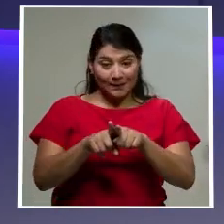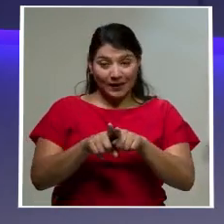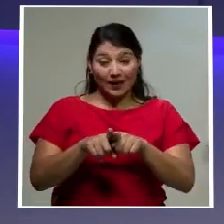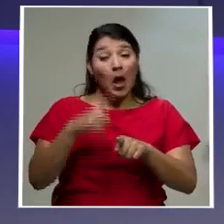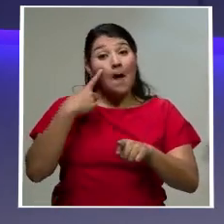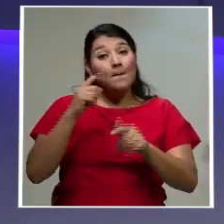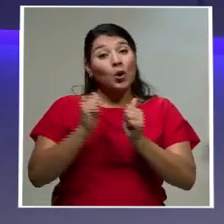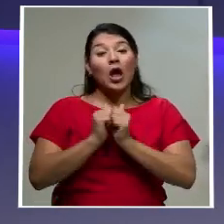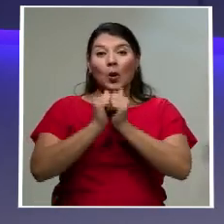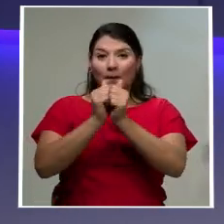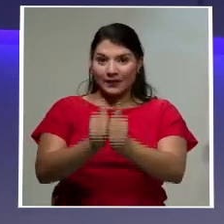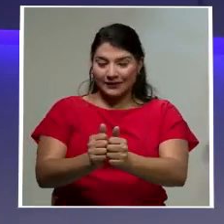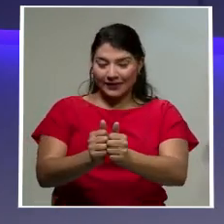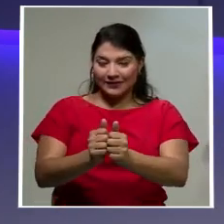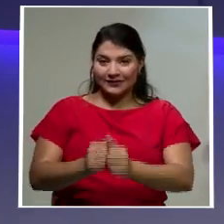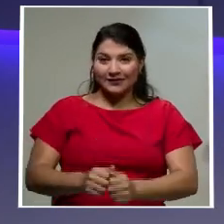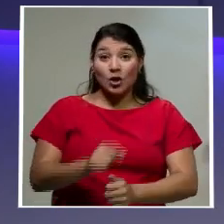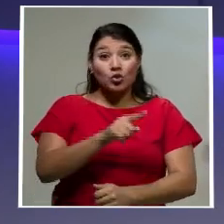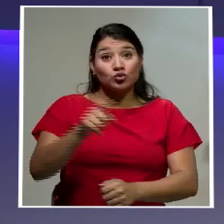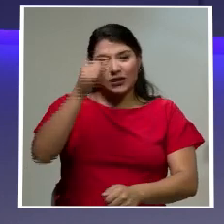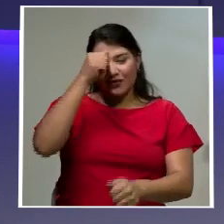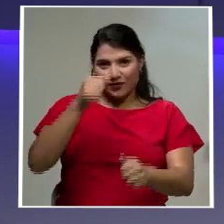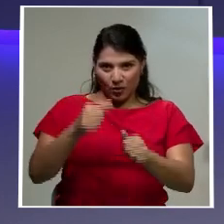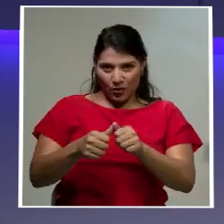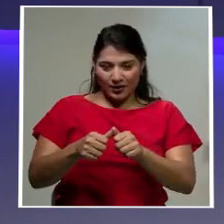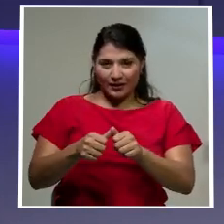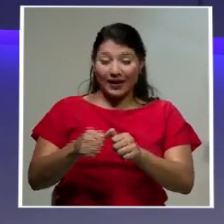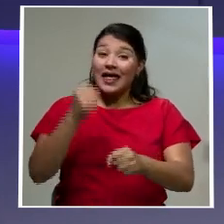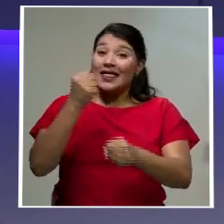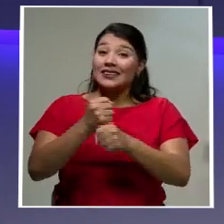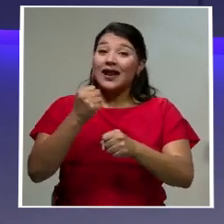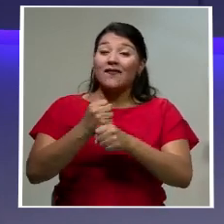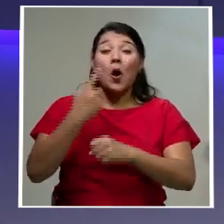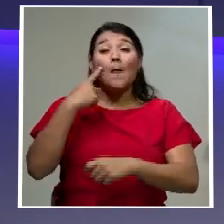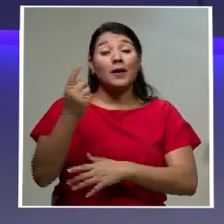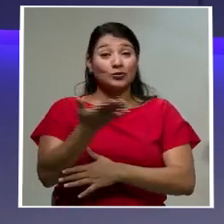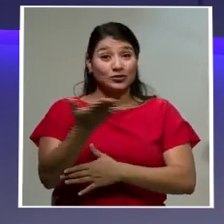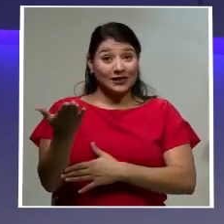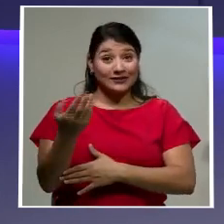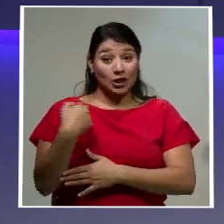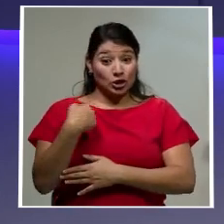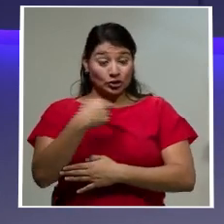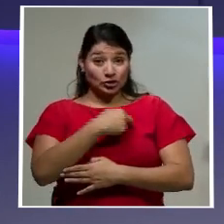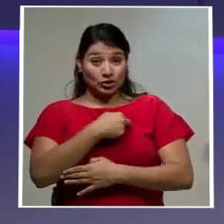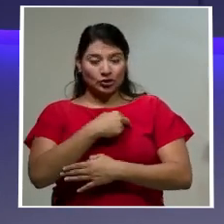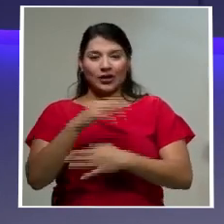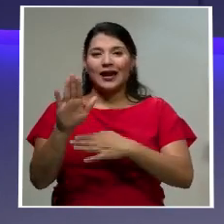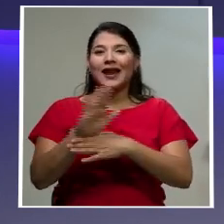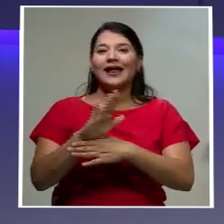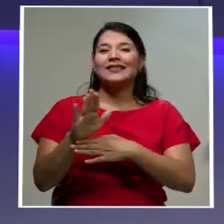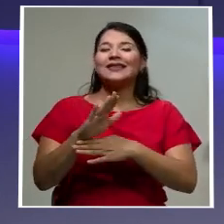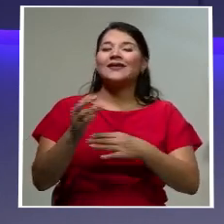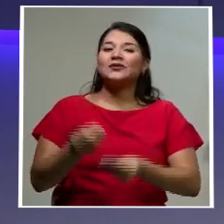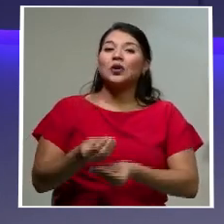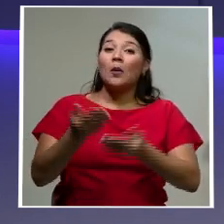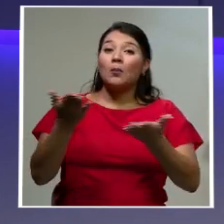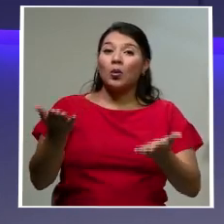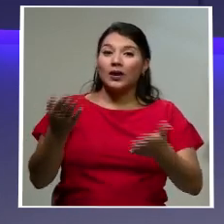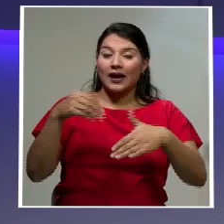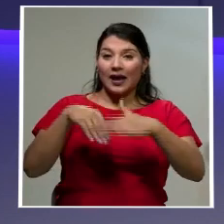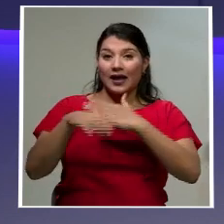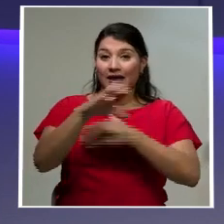por acompañarnos. Recuerden, trabajamos para usted. Somos la